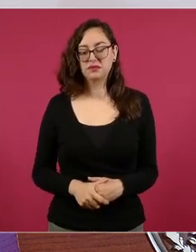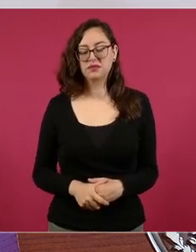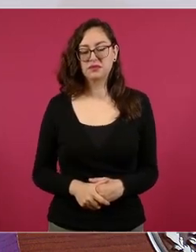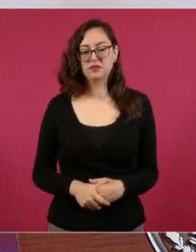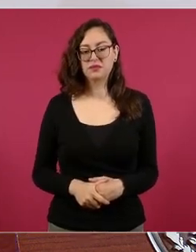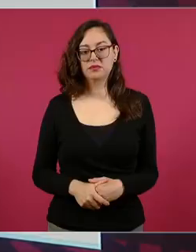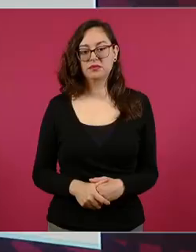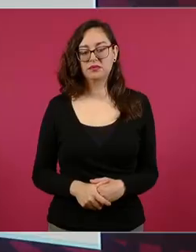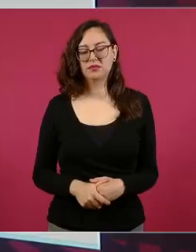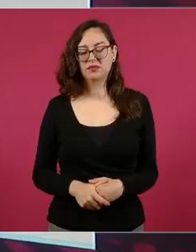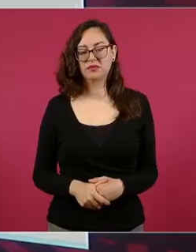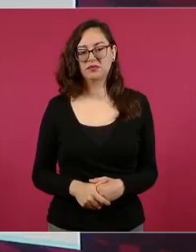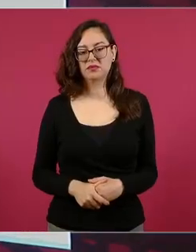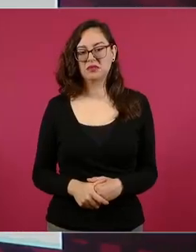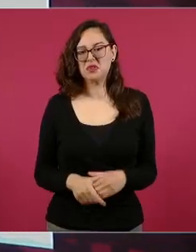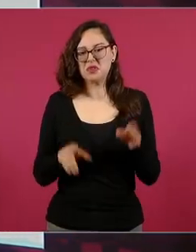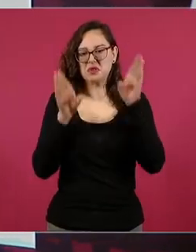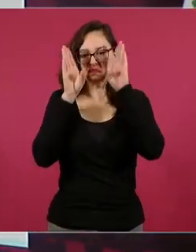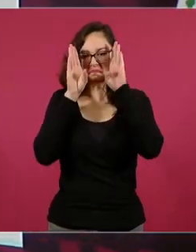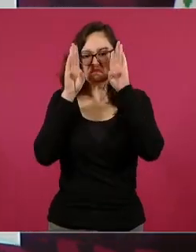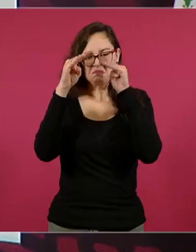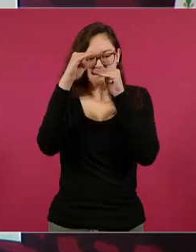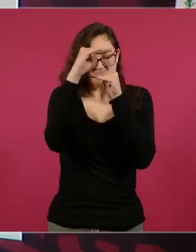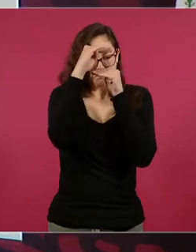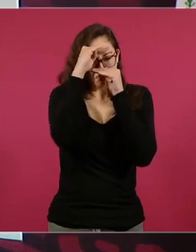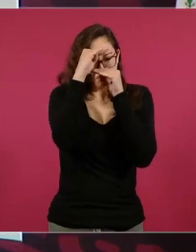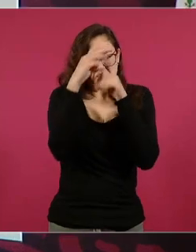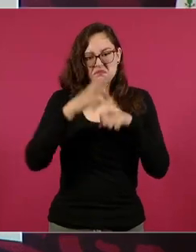su fanatismo conservador.